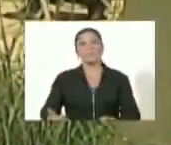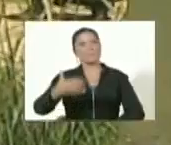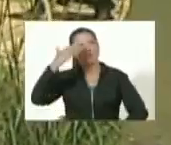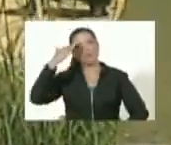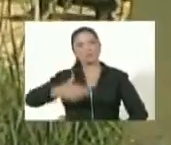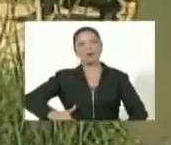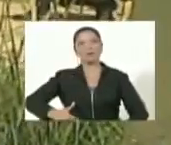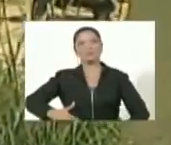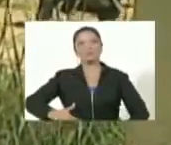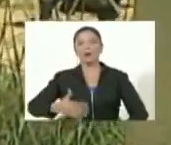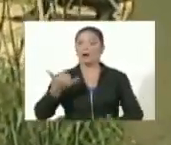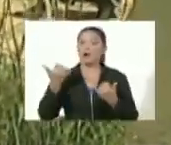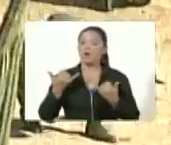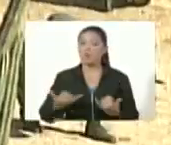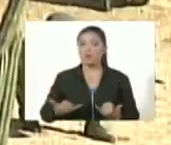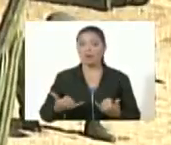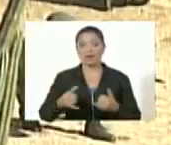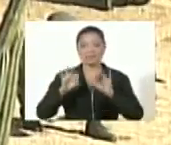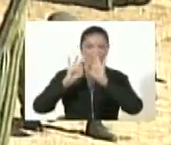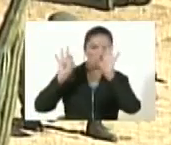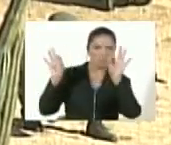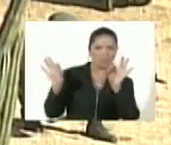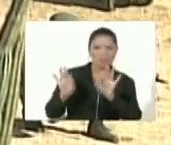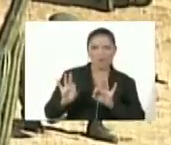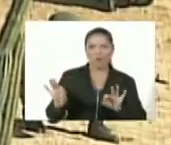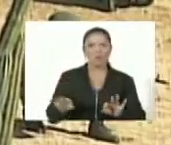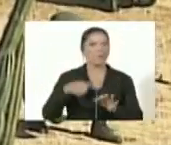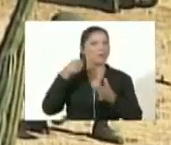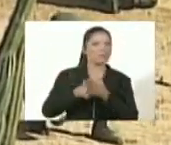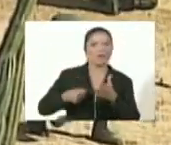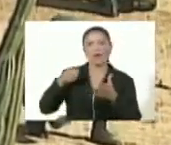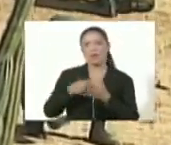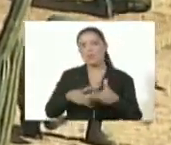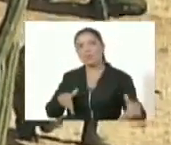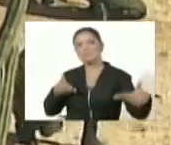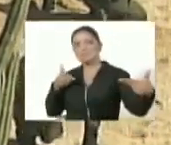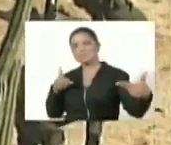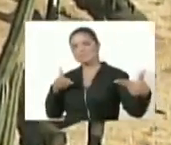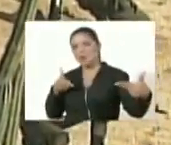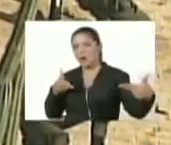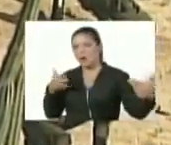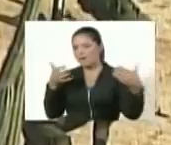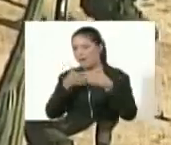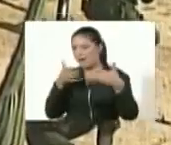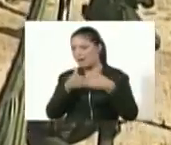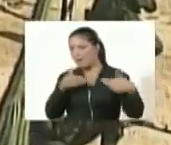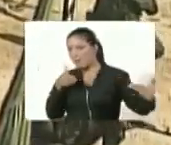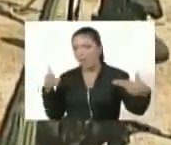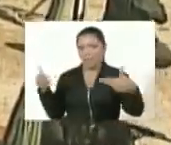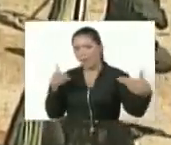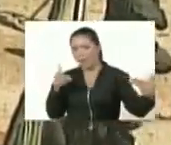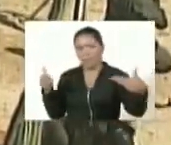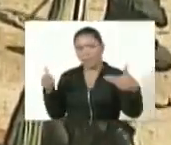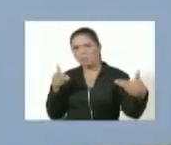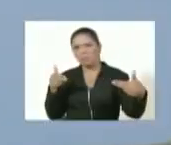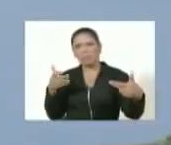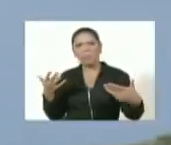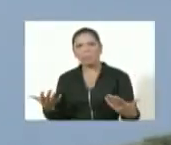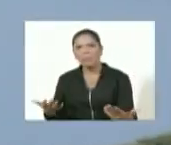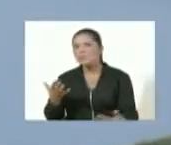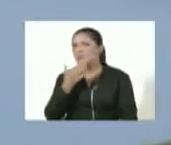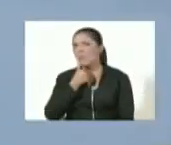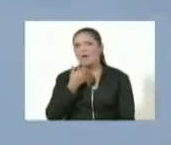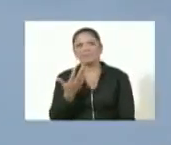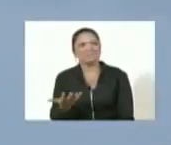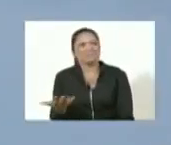este accionar militar, estas formas de lucha armada, de guerra regular, no tiene ningún